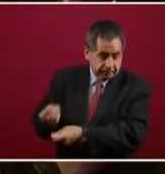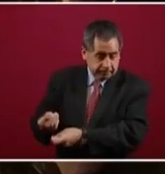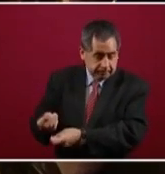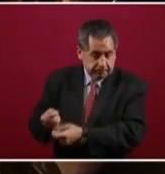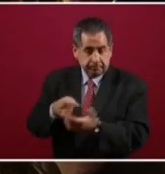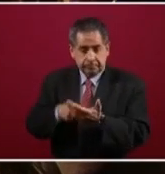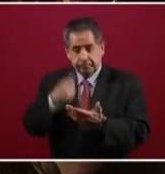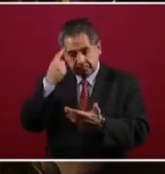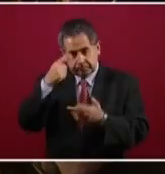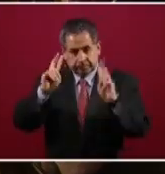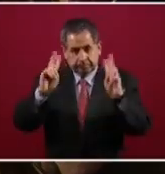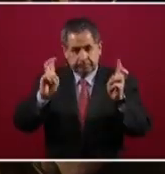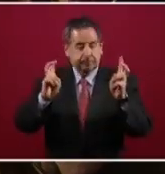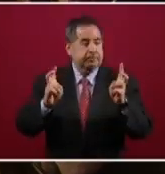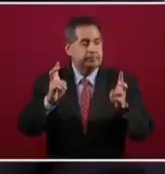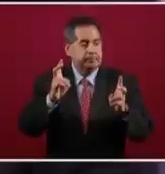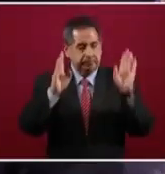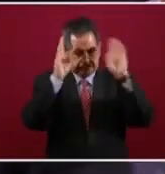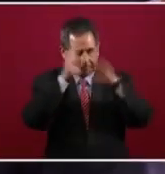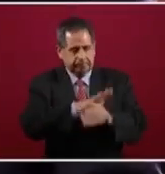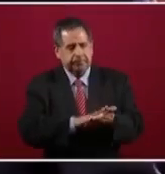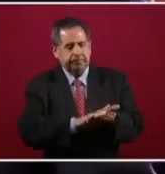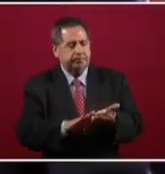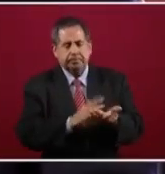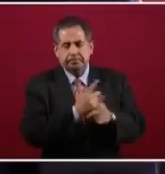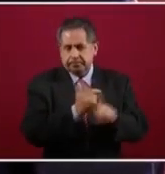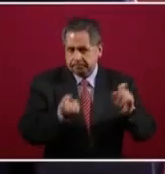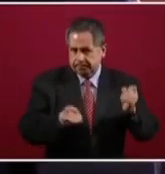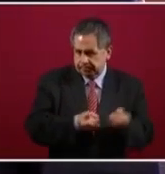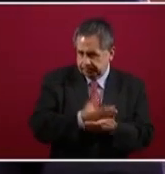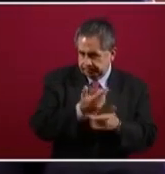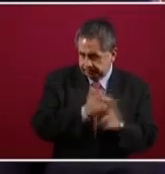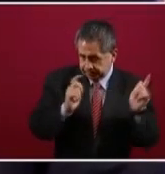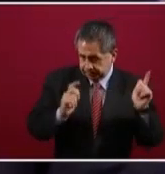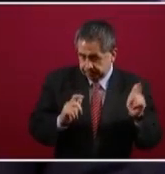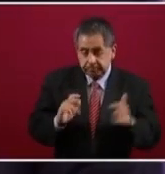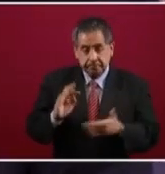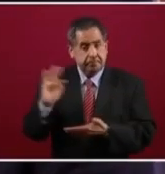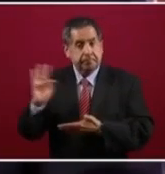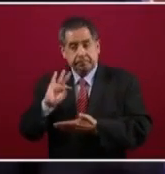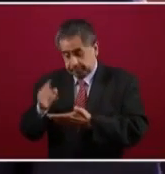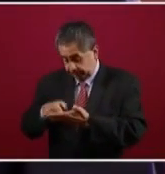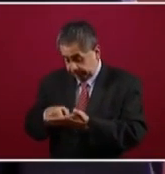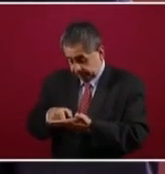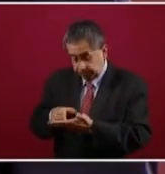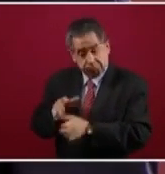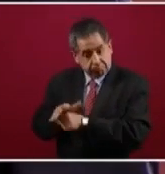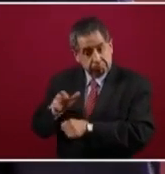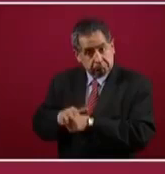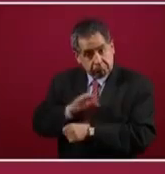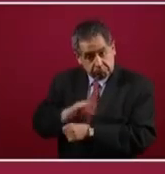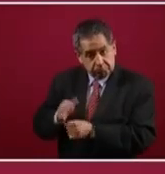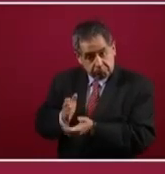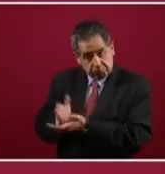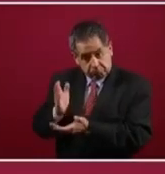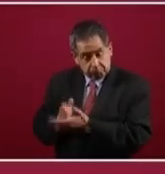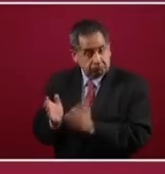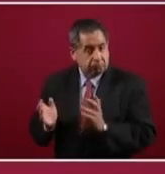de amnistía, en el caso de que proceda legalmente,